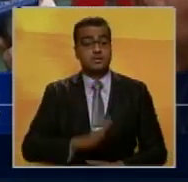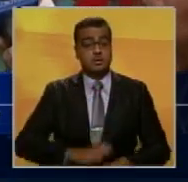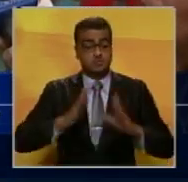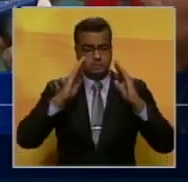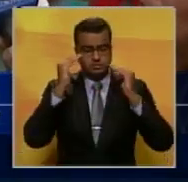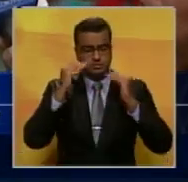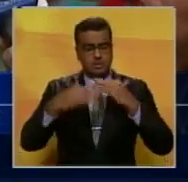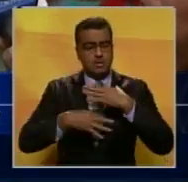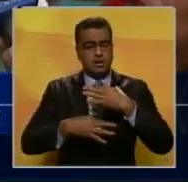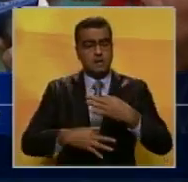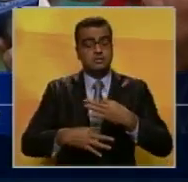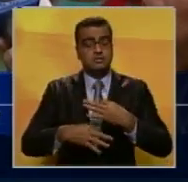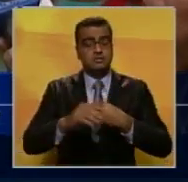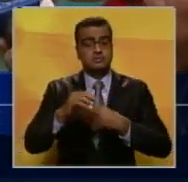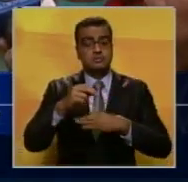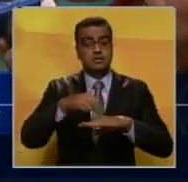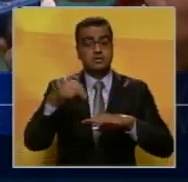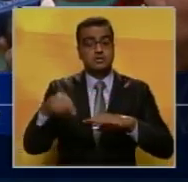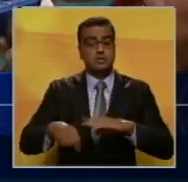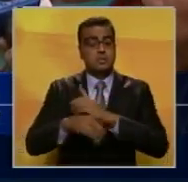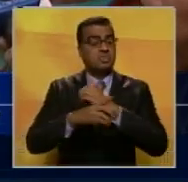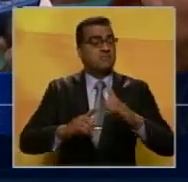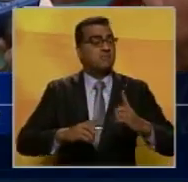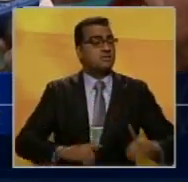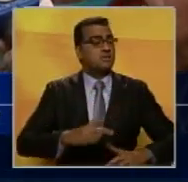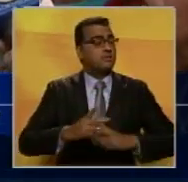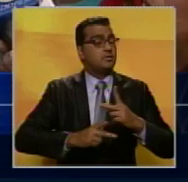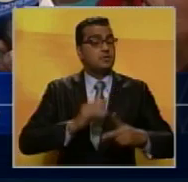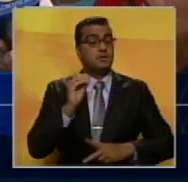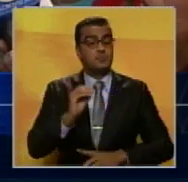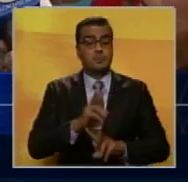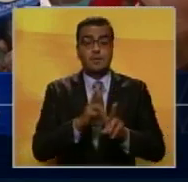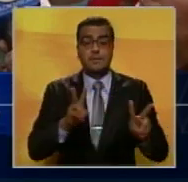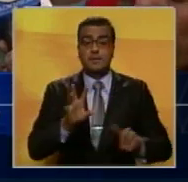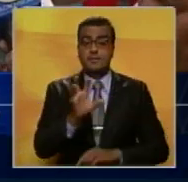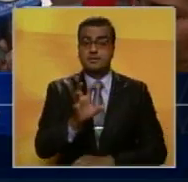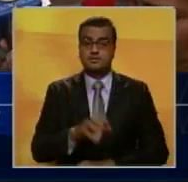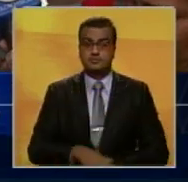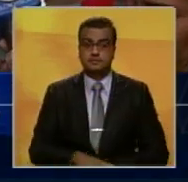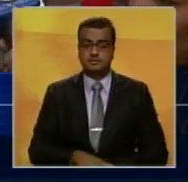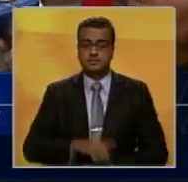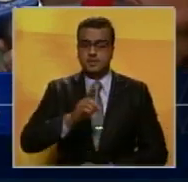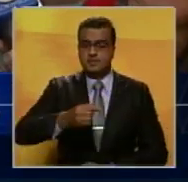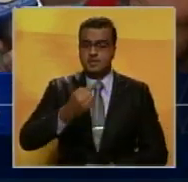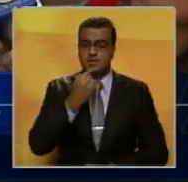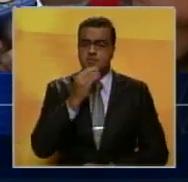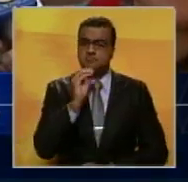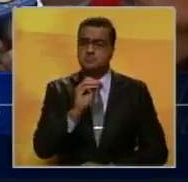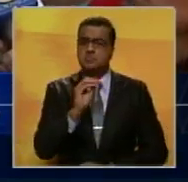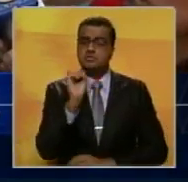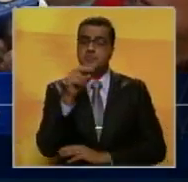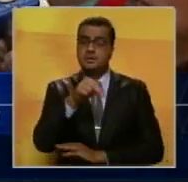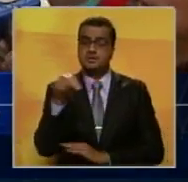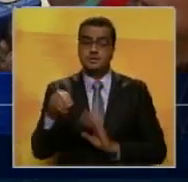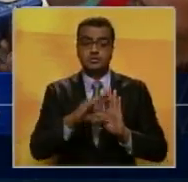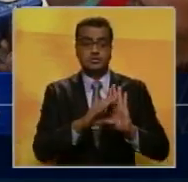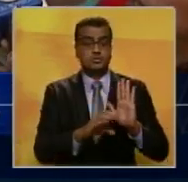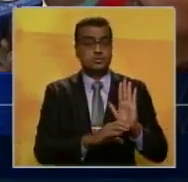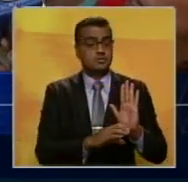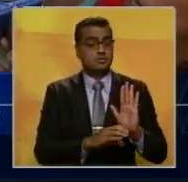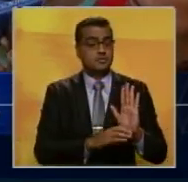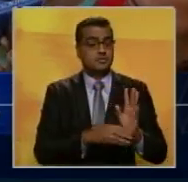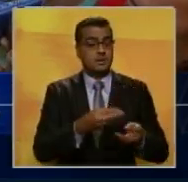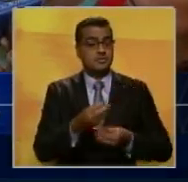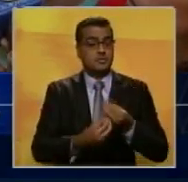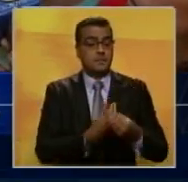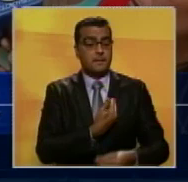y el interés nacional por encima de las diferencias políticas y abogó por la paz en el país. Destacó la convocatoria de una Asamblea Nacional Constituyente hecha